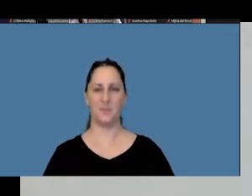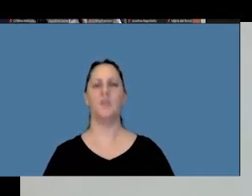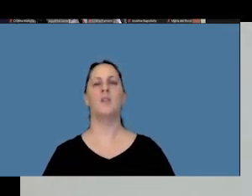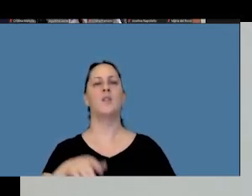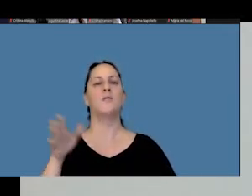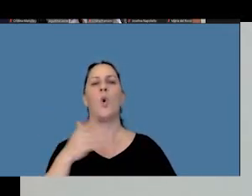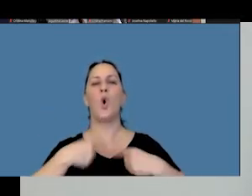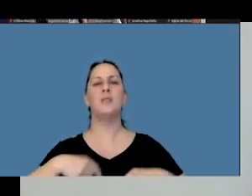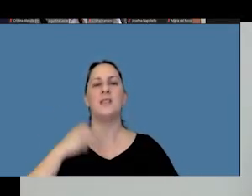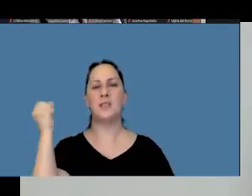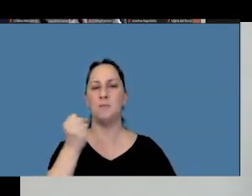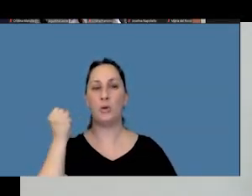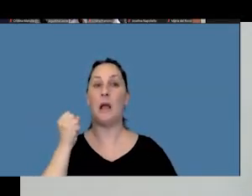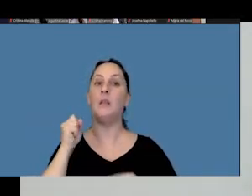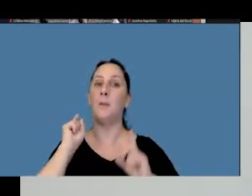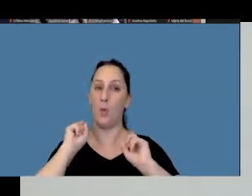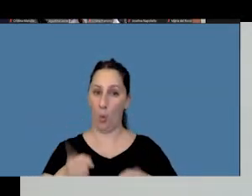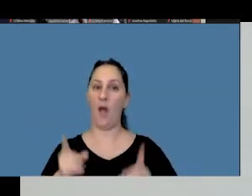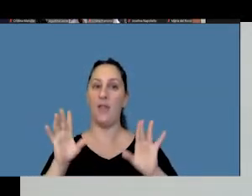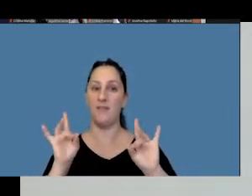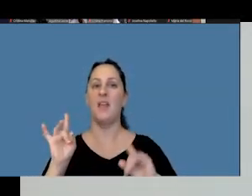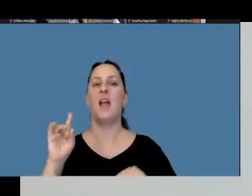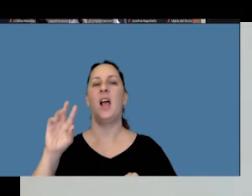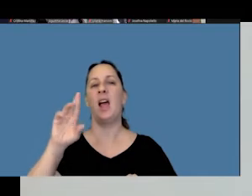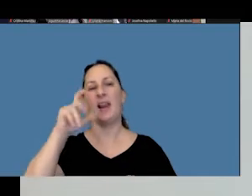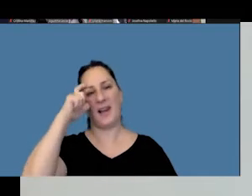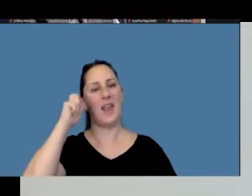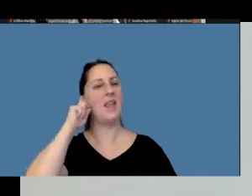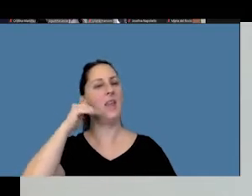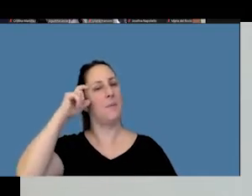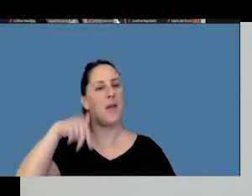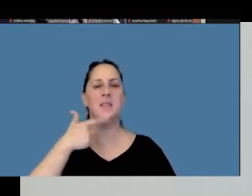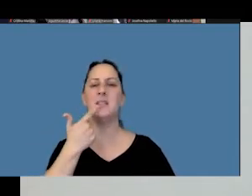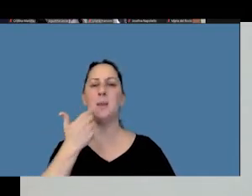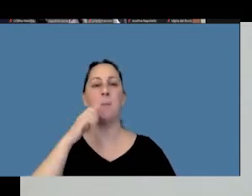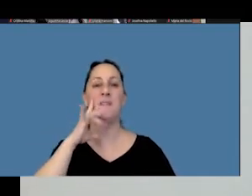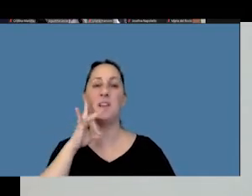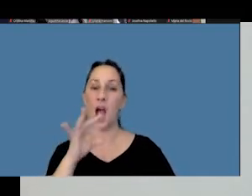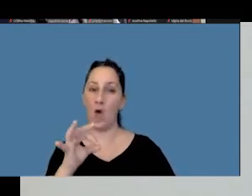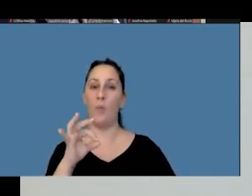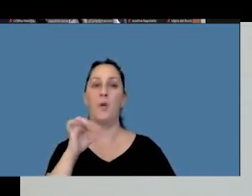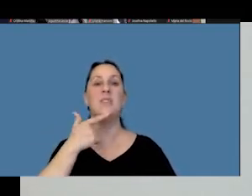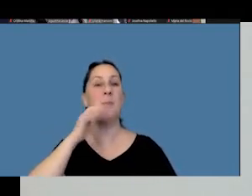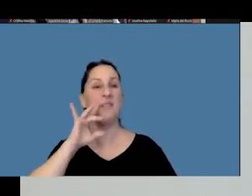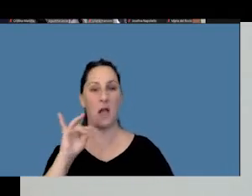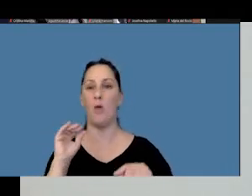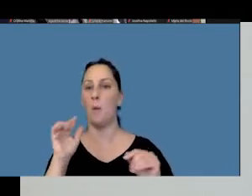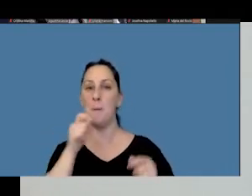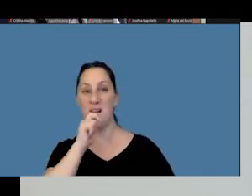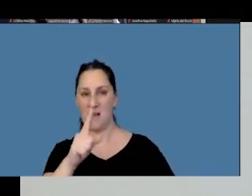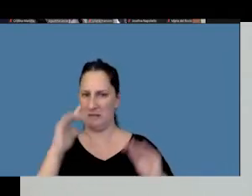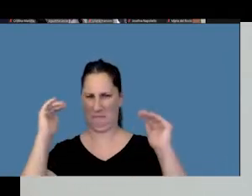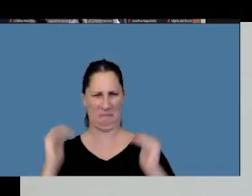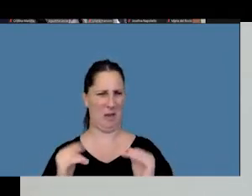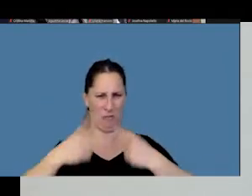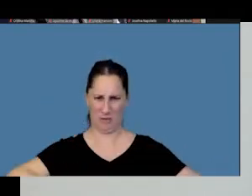relevantes, aunque controvertidos, dentro del régimen simplificado, que cada vez de simplificado esto tiene menos. Me gustaría en este